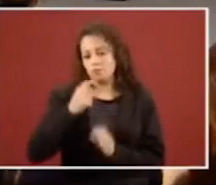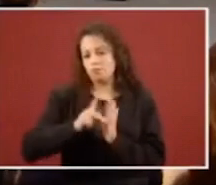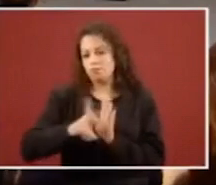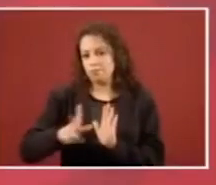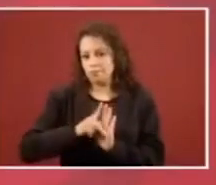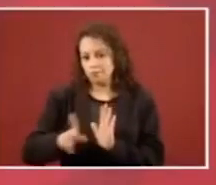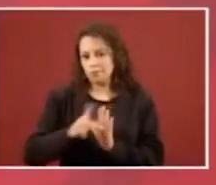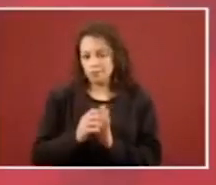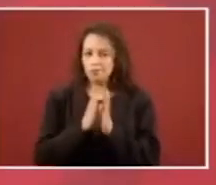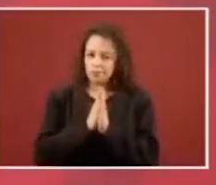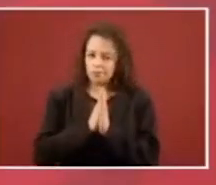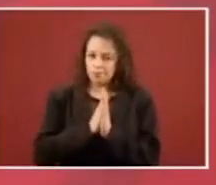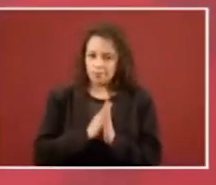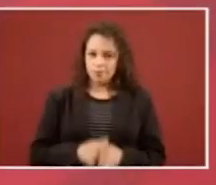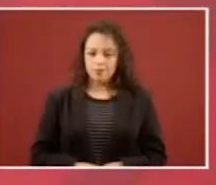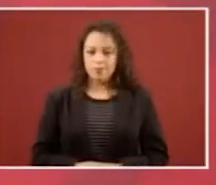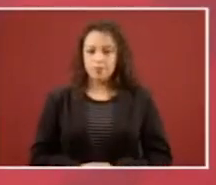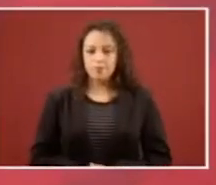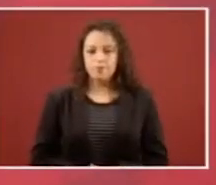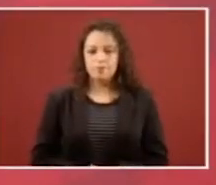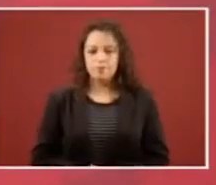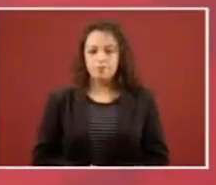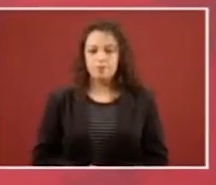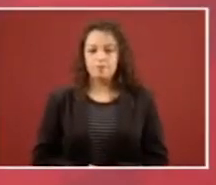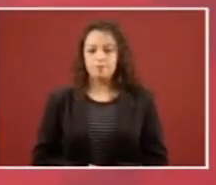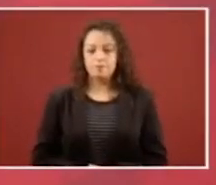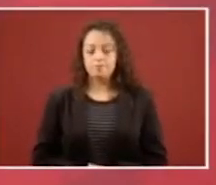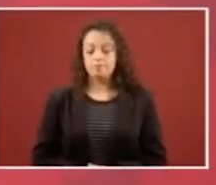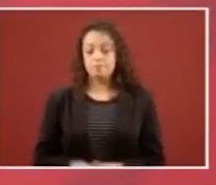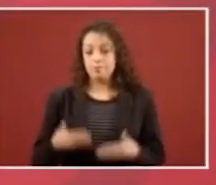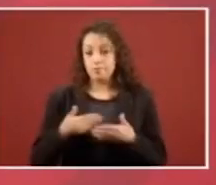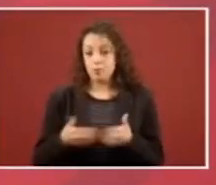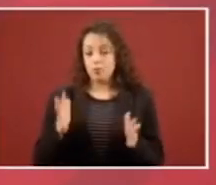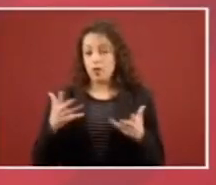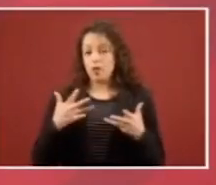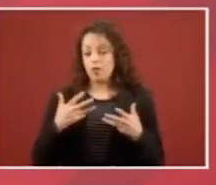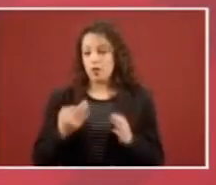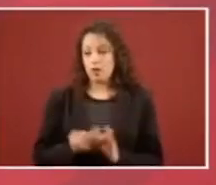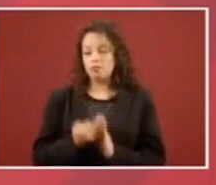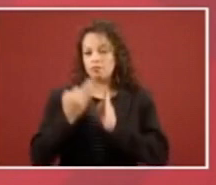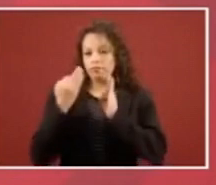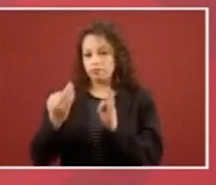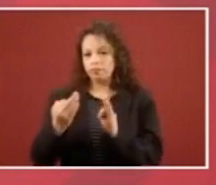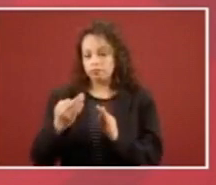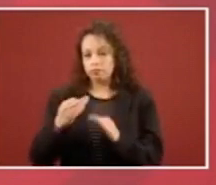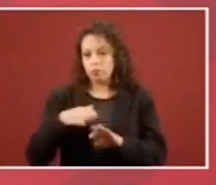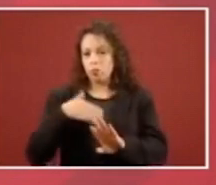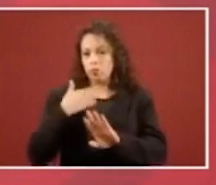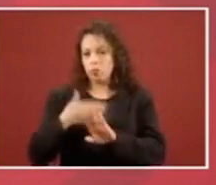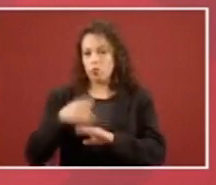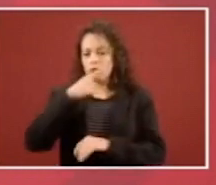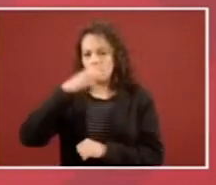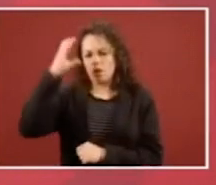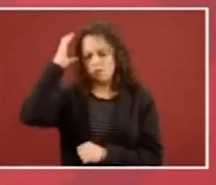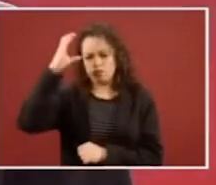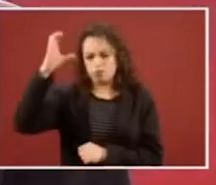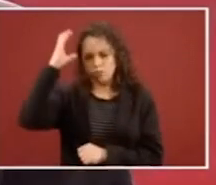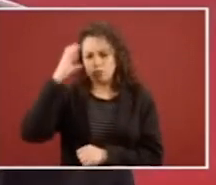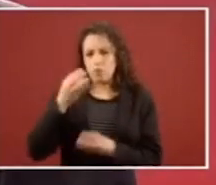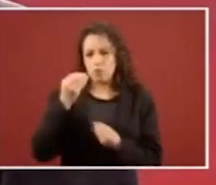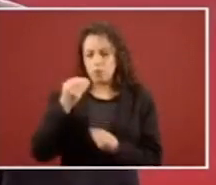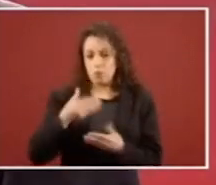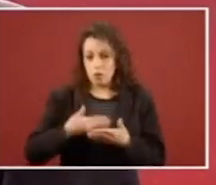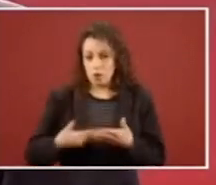enfrentando los hechos criminales. Es nuestra principal preocupación y